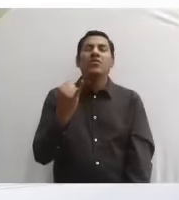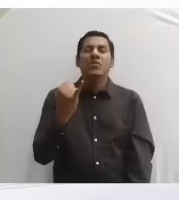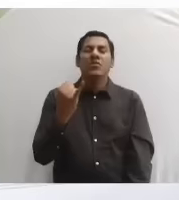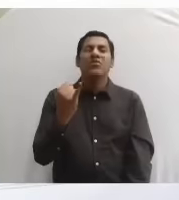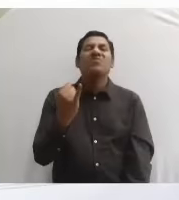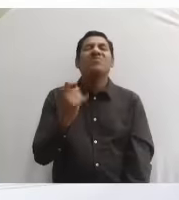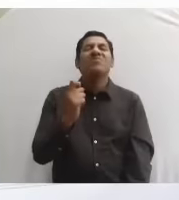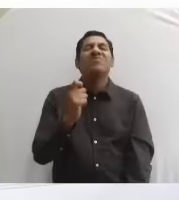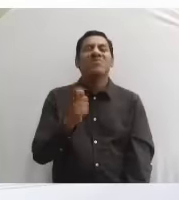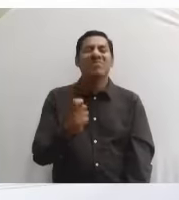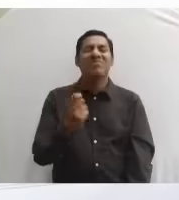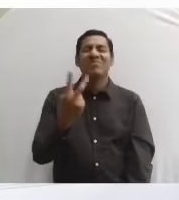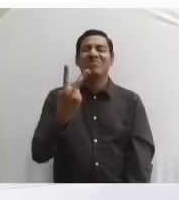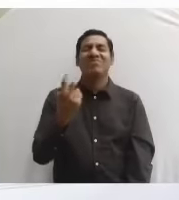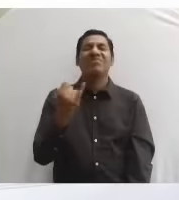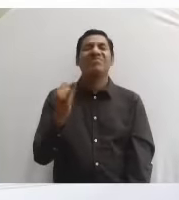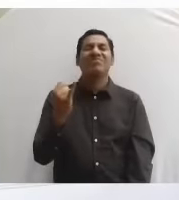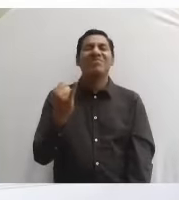Este 2 de junio,